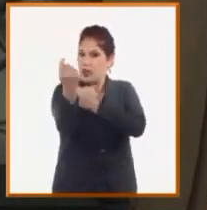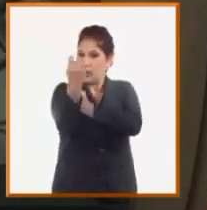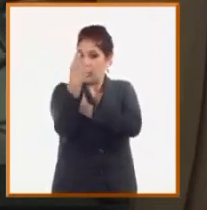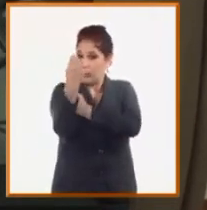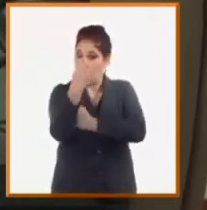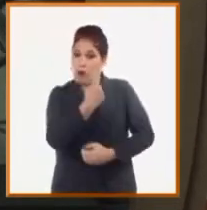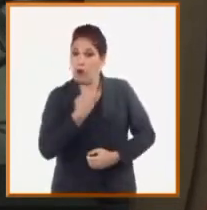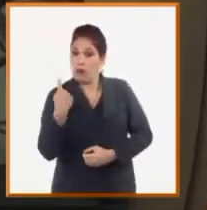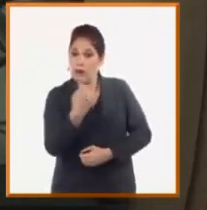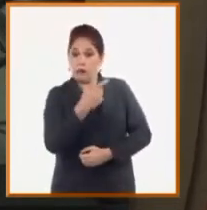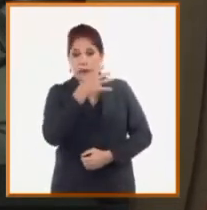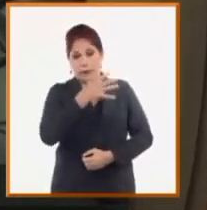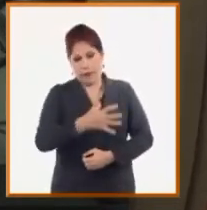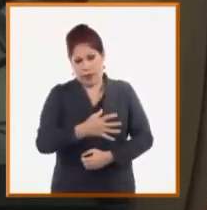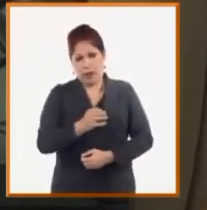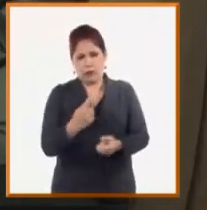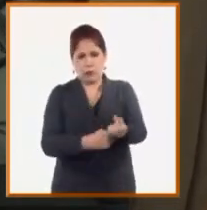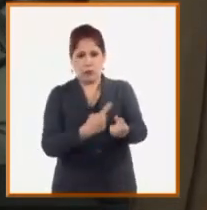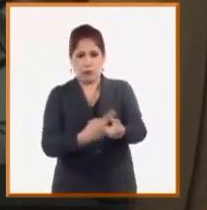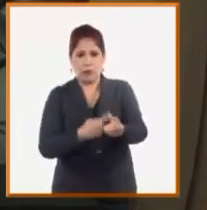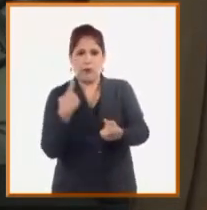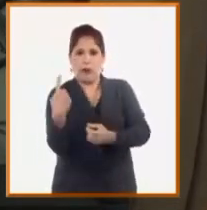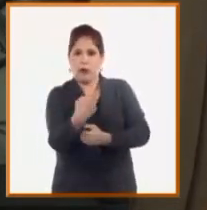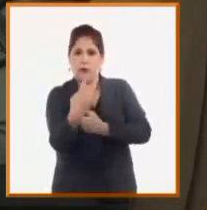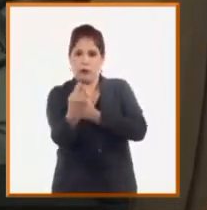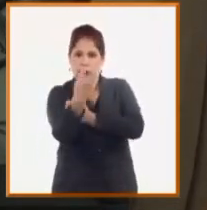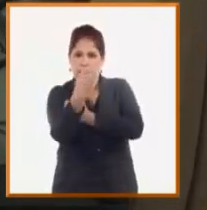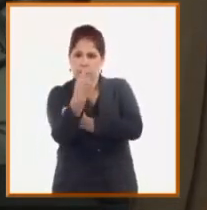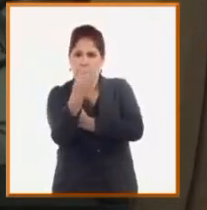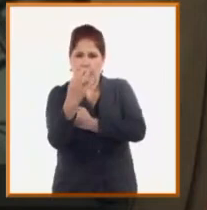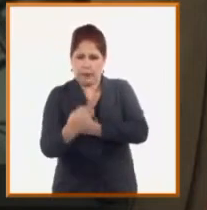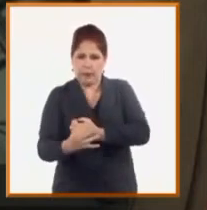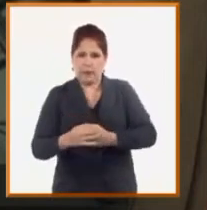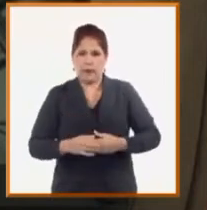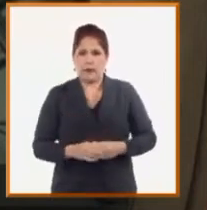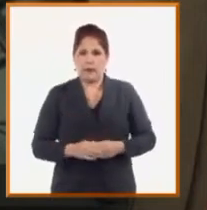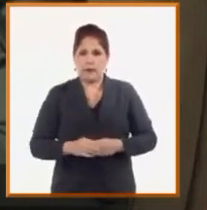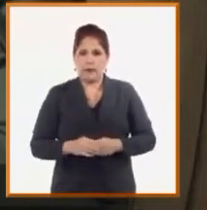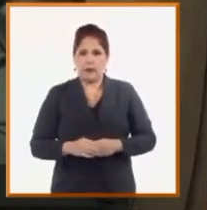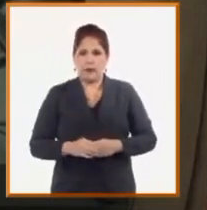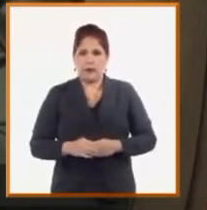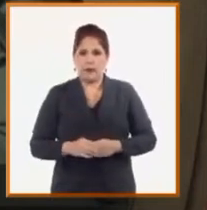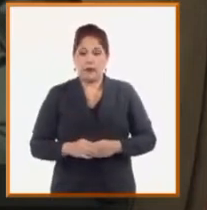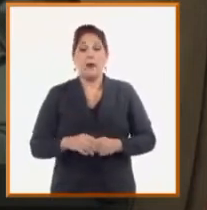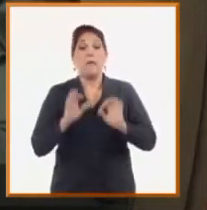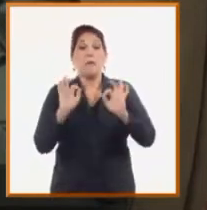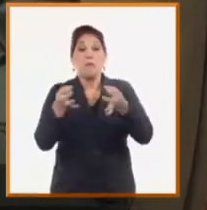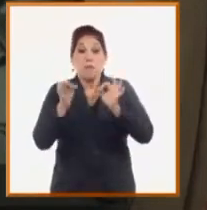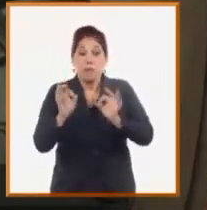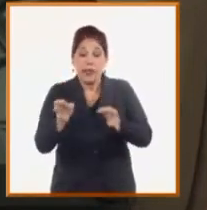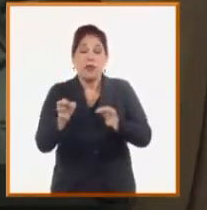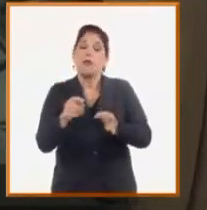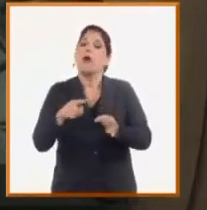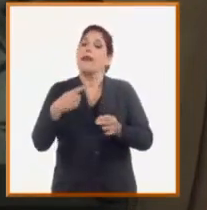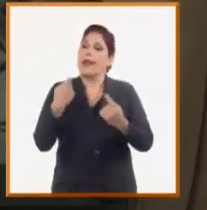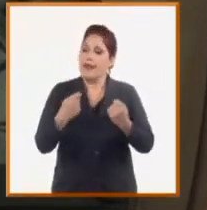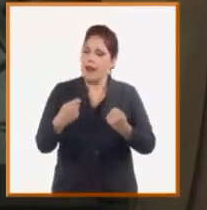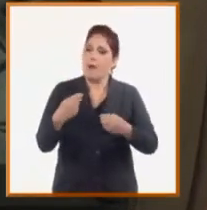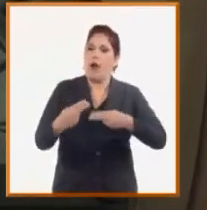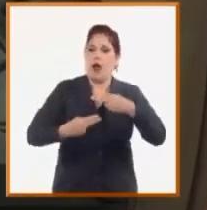tenemos en nuestras raíces. Entonces, eso es lo que tenemos que